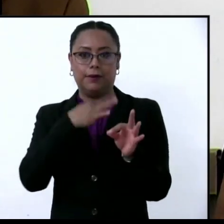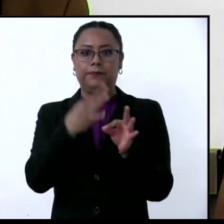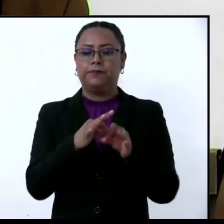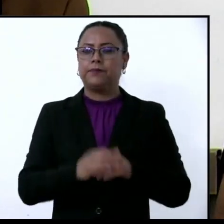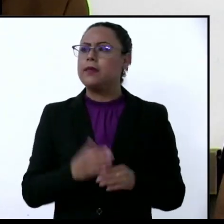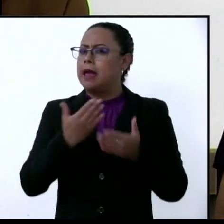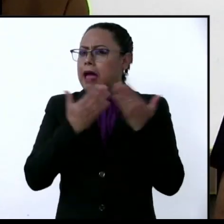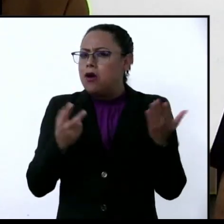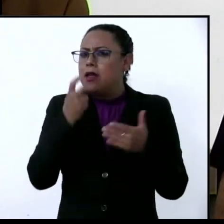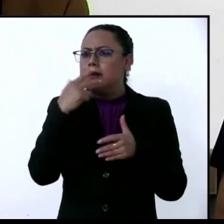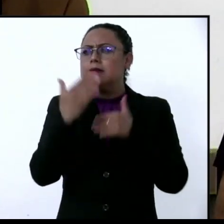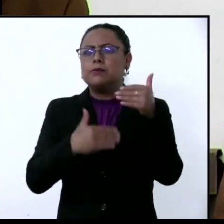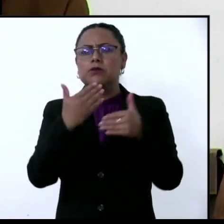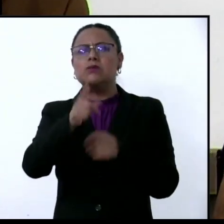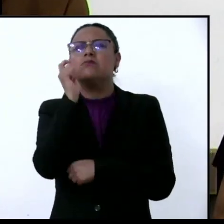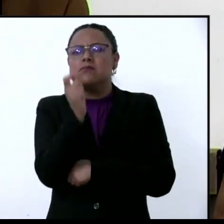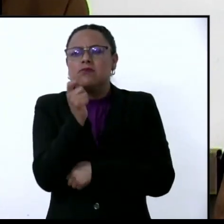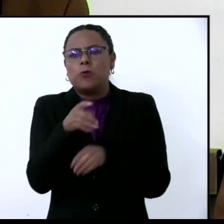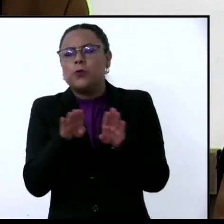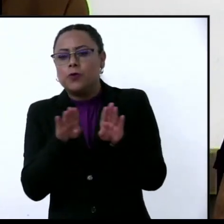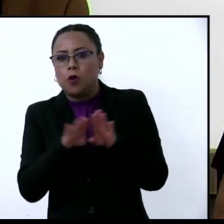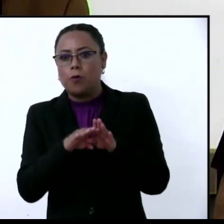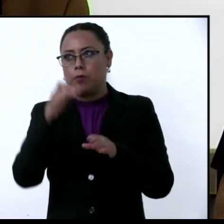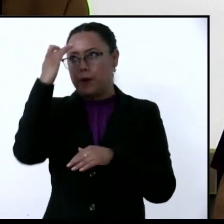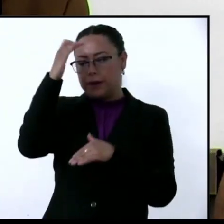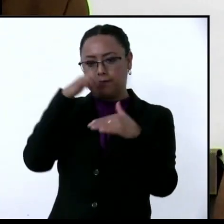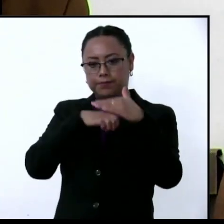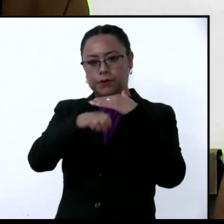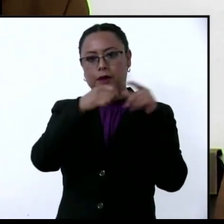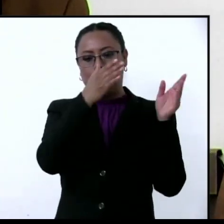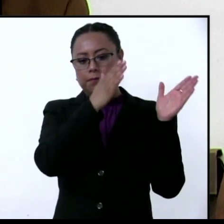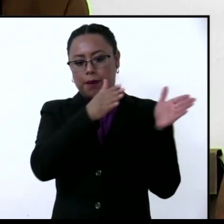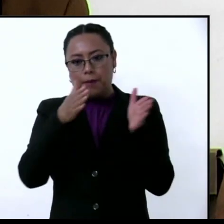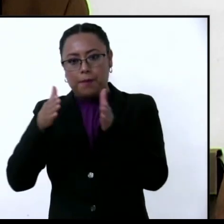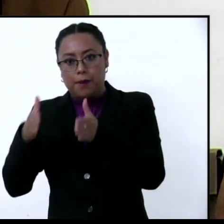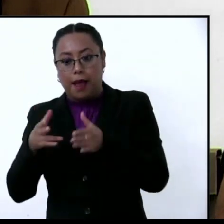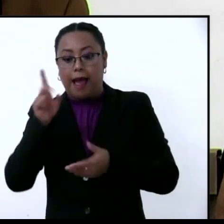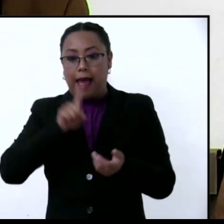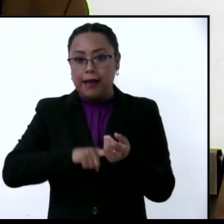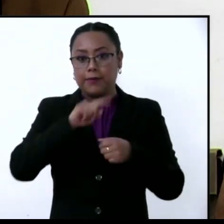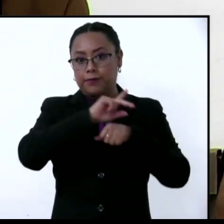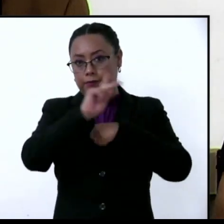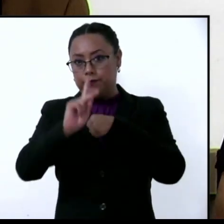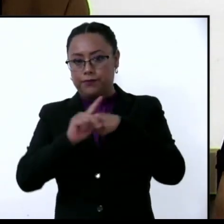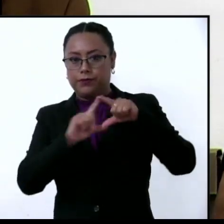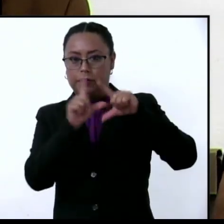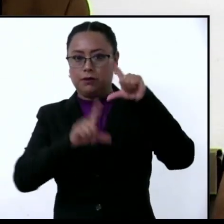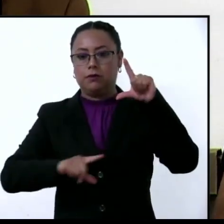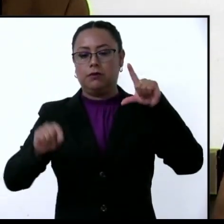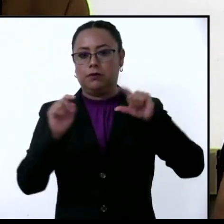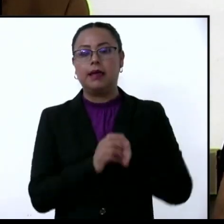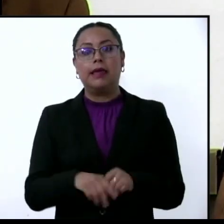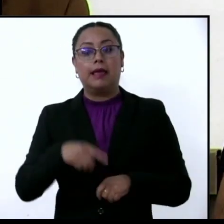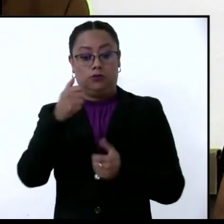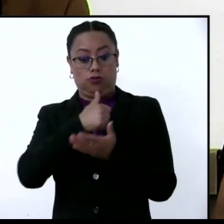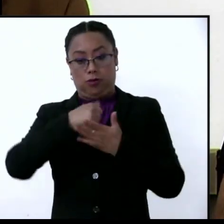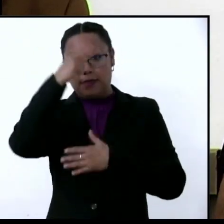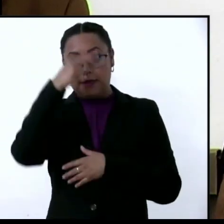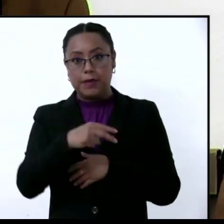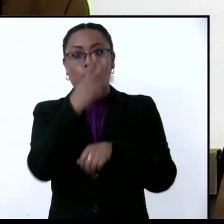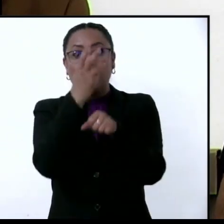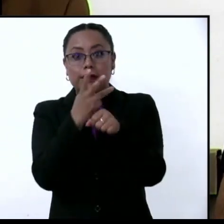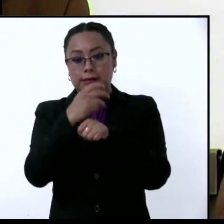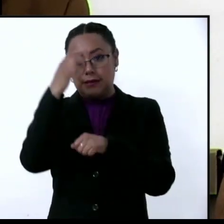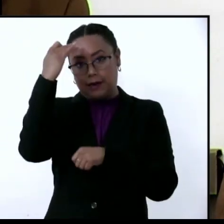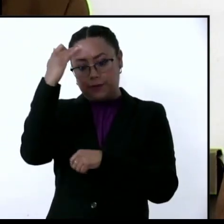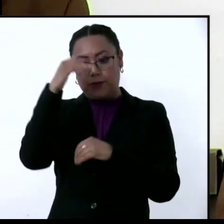este proceso pues implicó etapas en nuestro país. La Ciudad de México entró en la tercera etapa de implementación